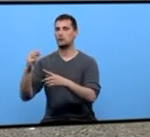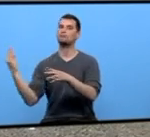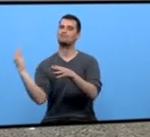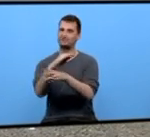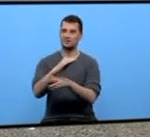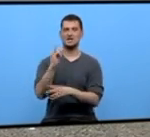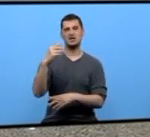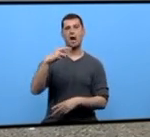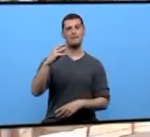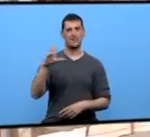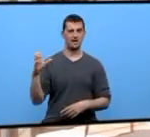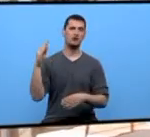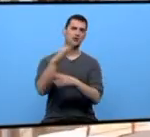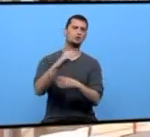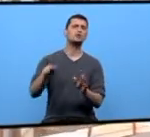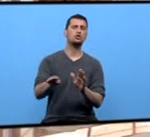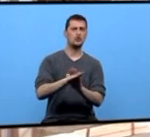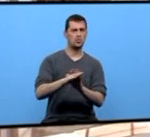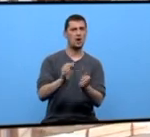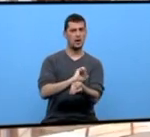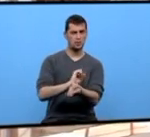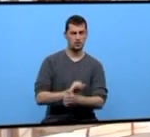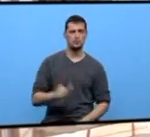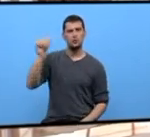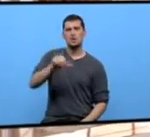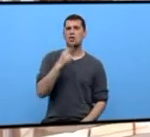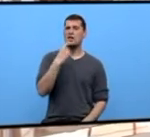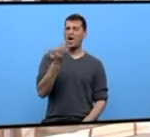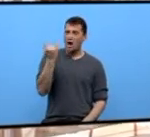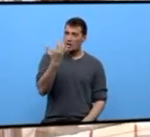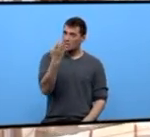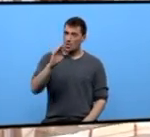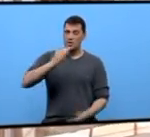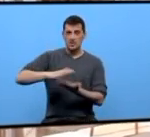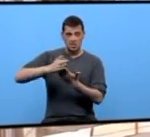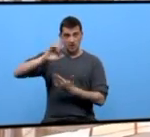parte do IGAPE. Non pode ser que se dispoña dunha partida de 50 millóns de